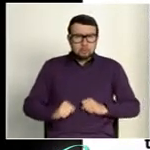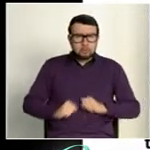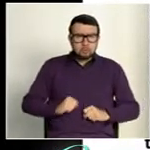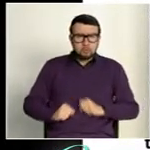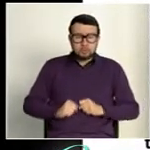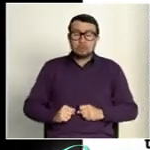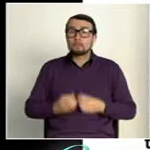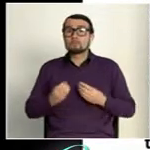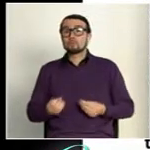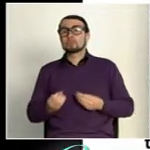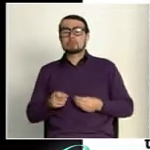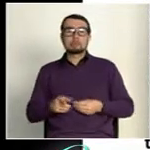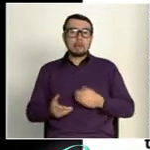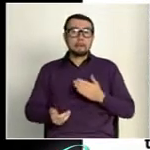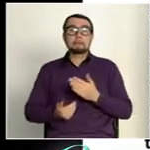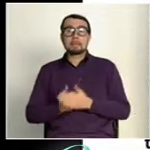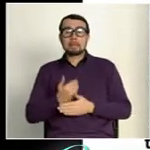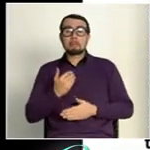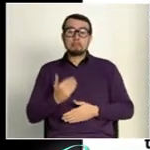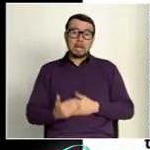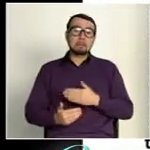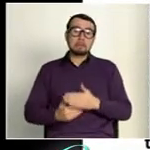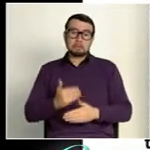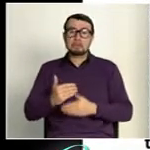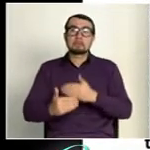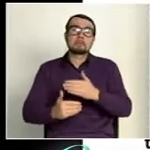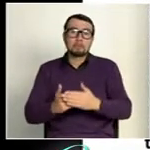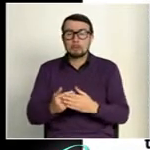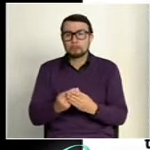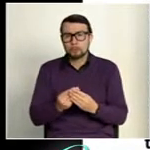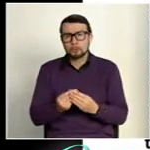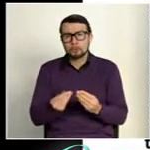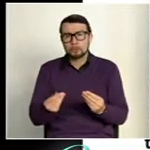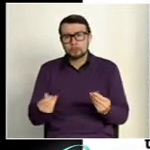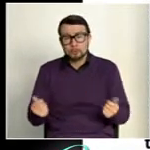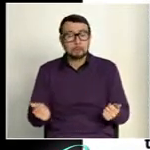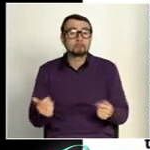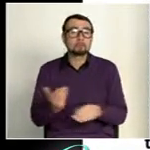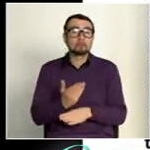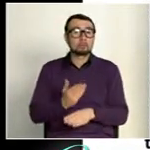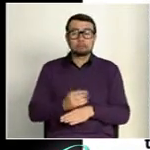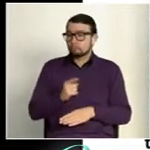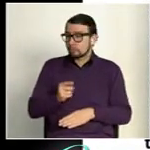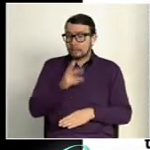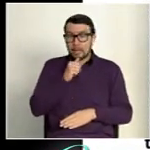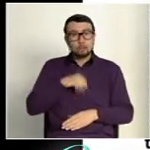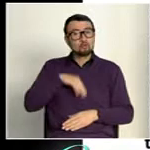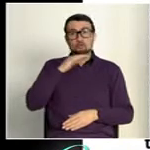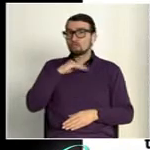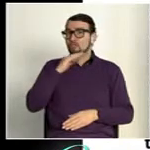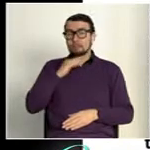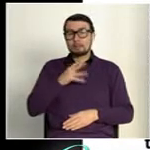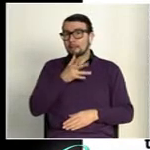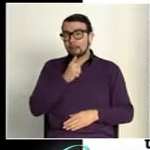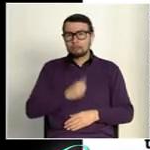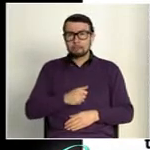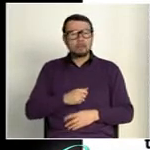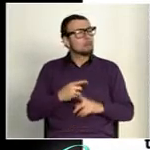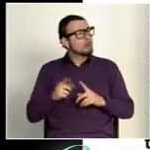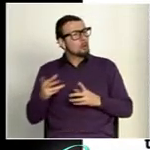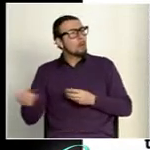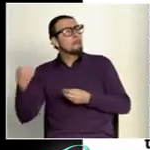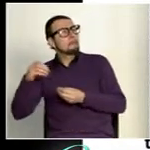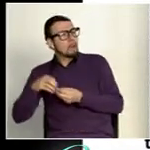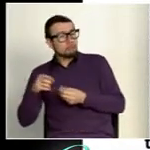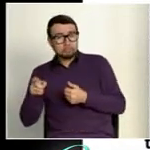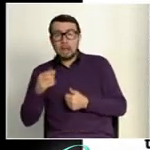y entonces comienza con el tiempo a desgastarse y no produce suficiente insulina. Pero acá tenemos opciones.